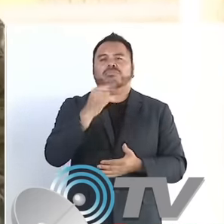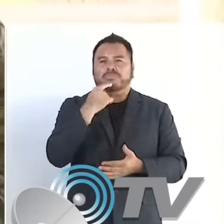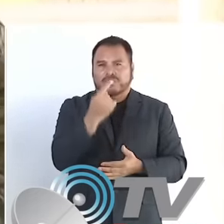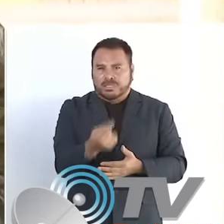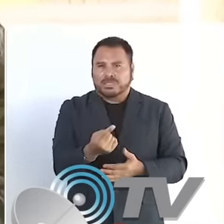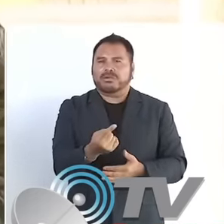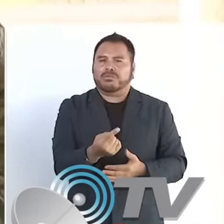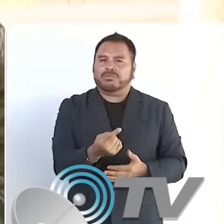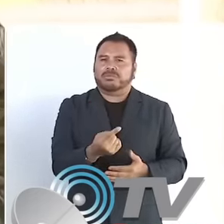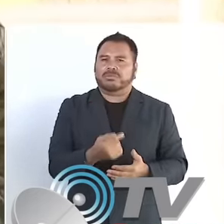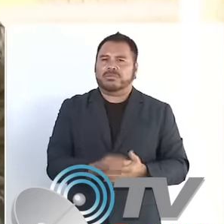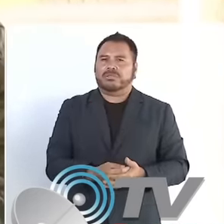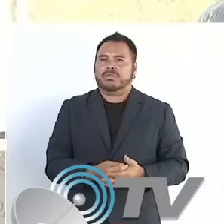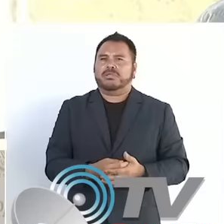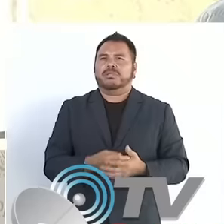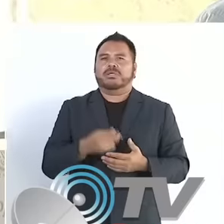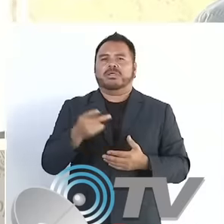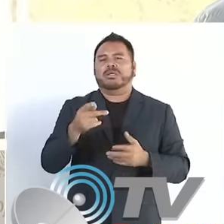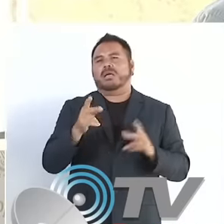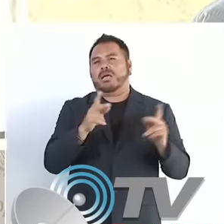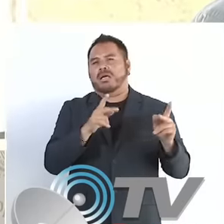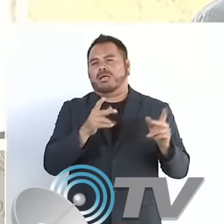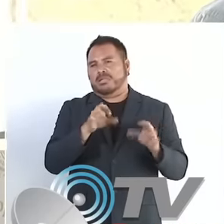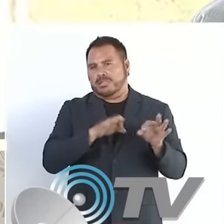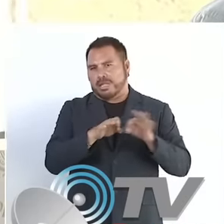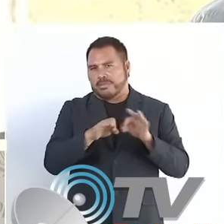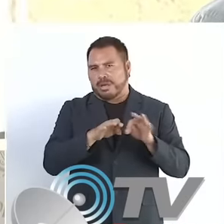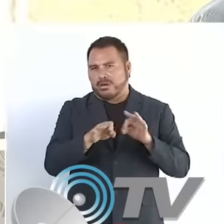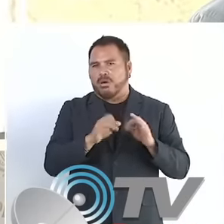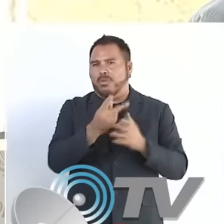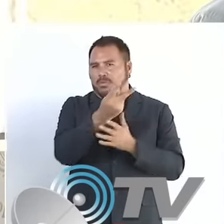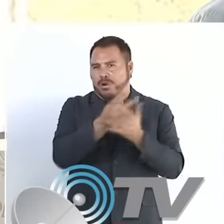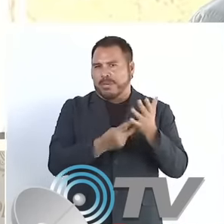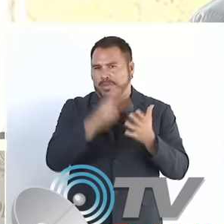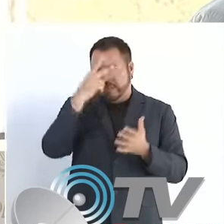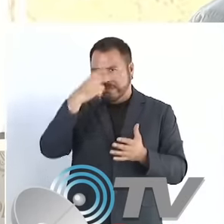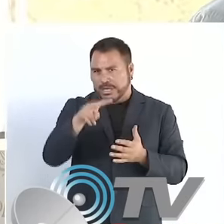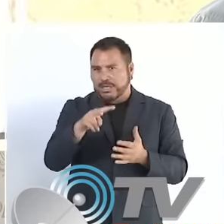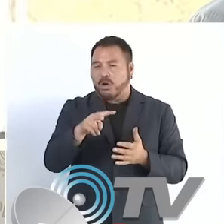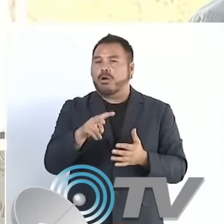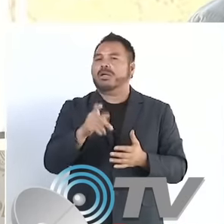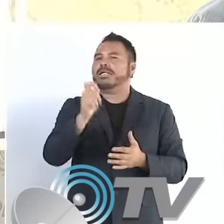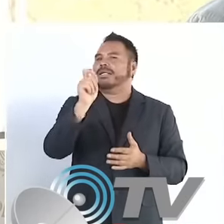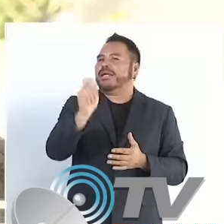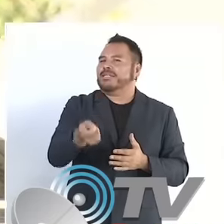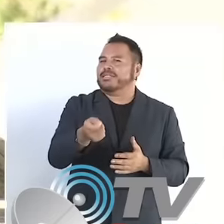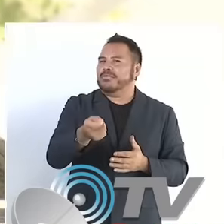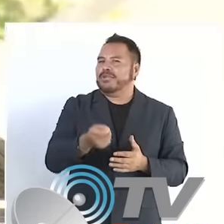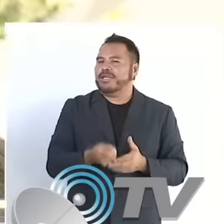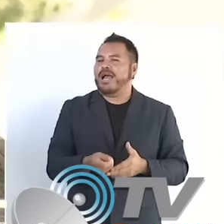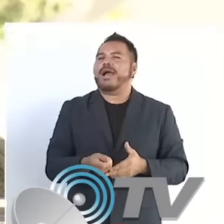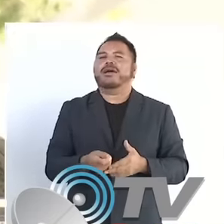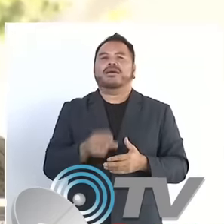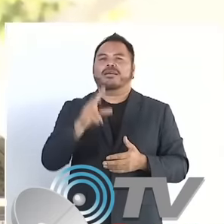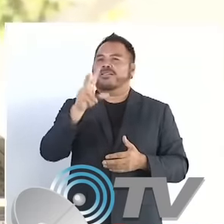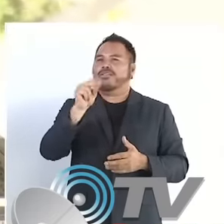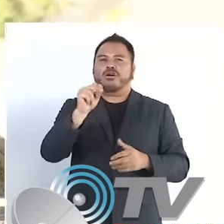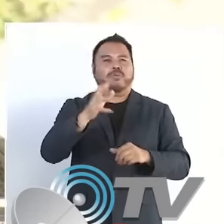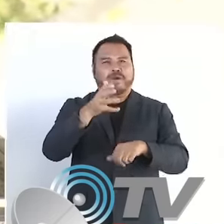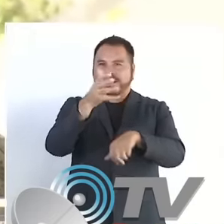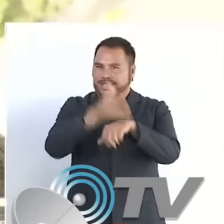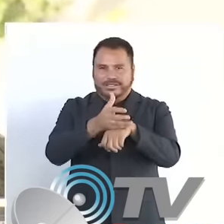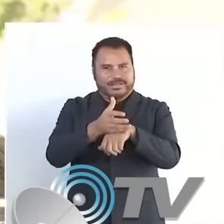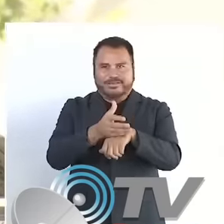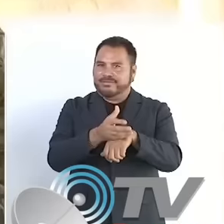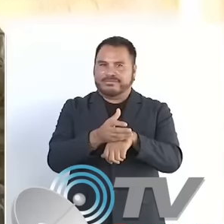y efectivo el plan de acción del gobierno de México, lo cual significa que no va a haber